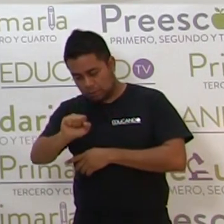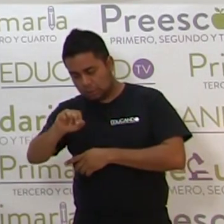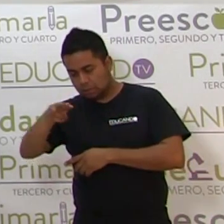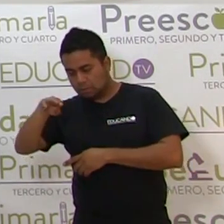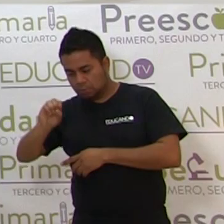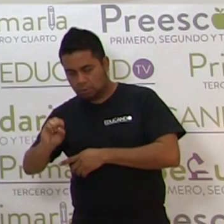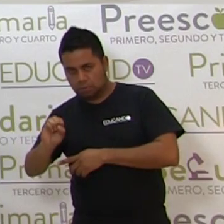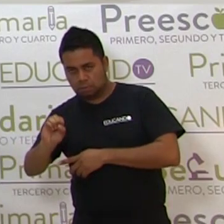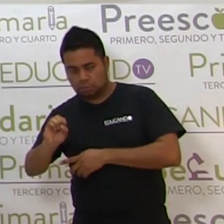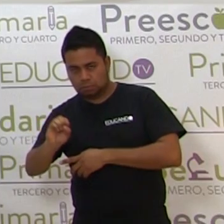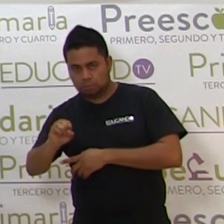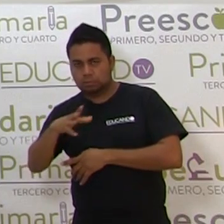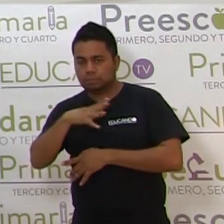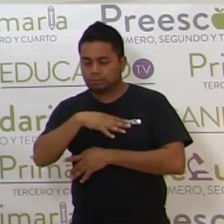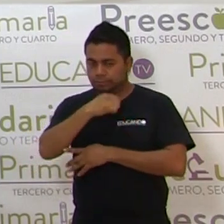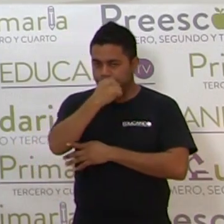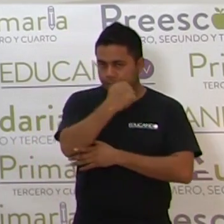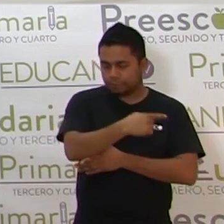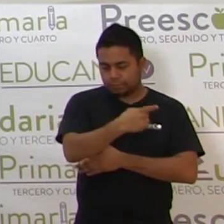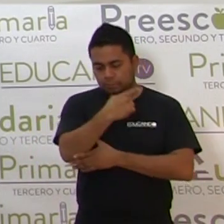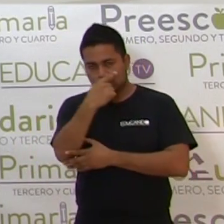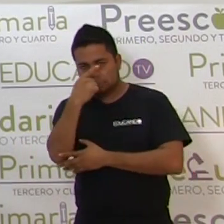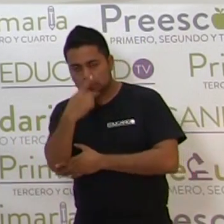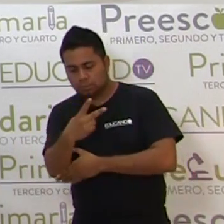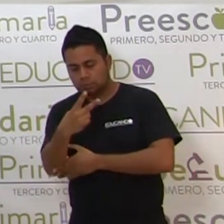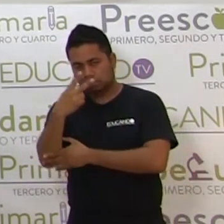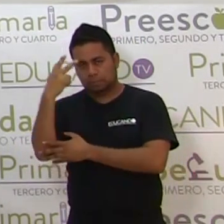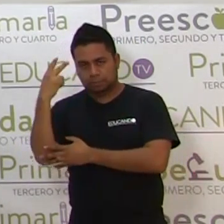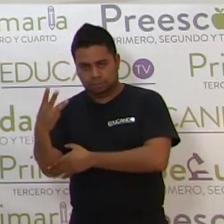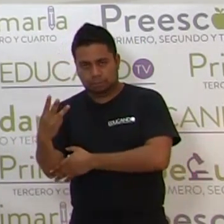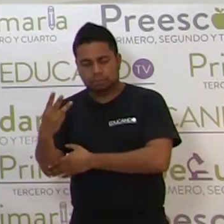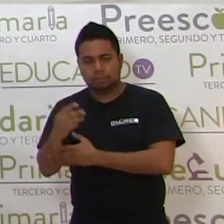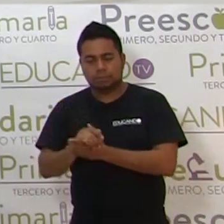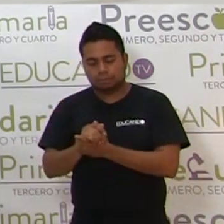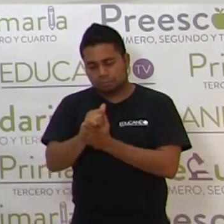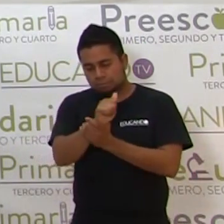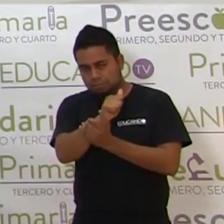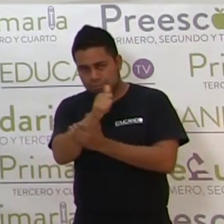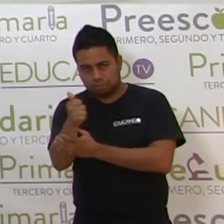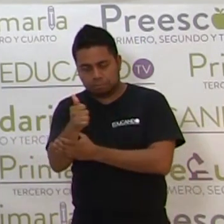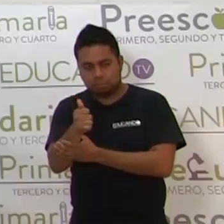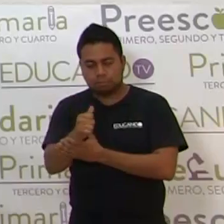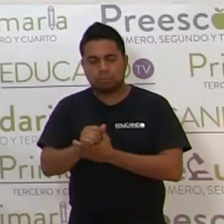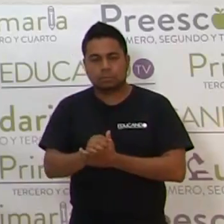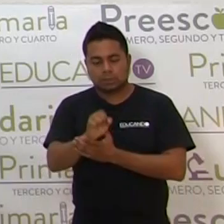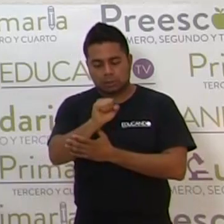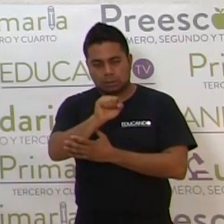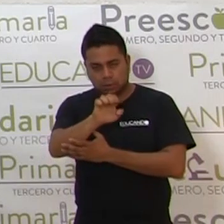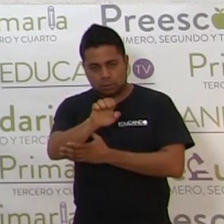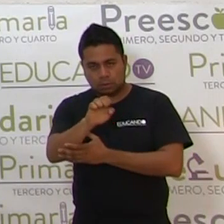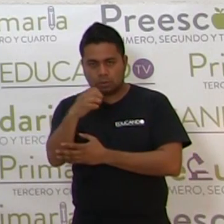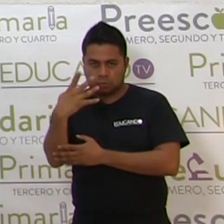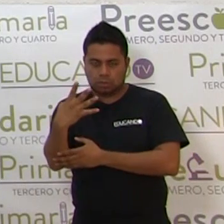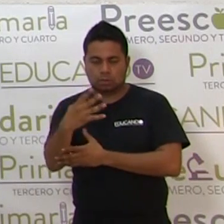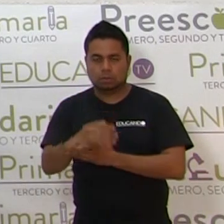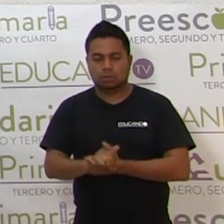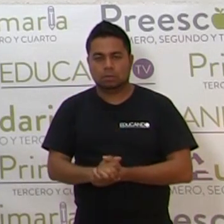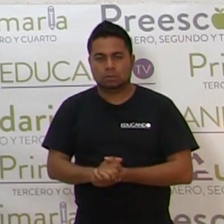Miabismo. Bien, tenemos una, tenemos dos y tenemos tres. Siguiente. C, 4.